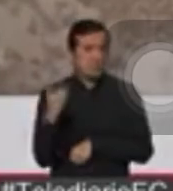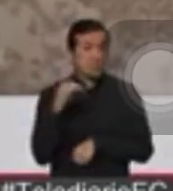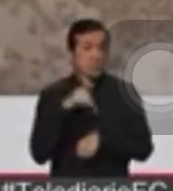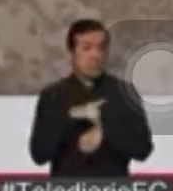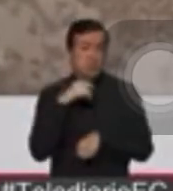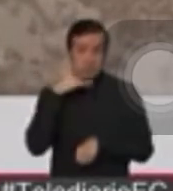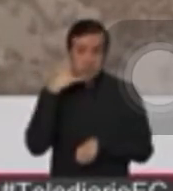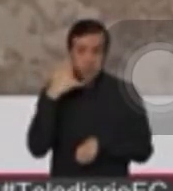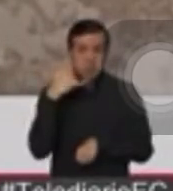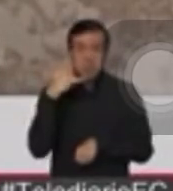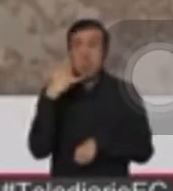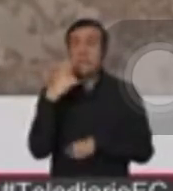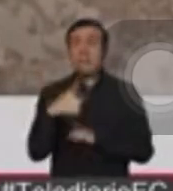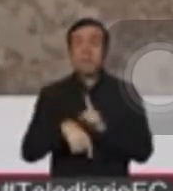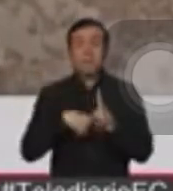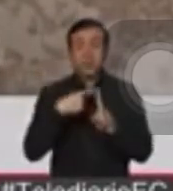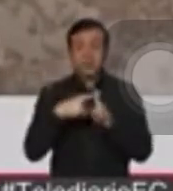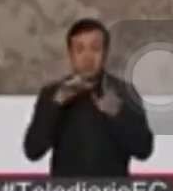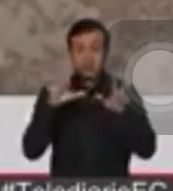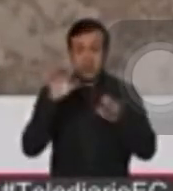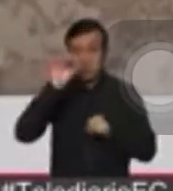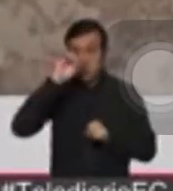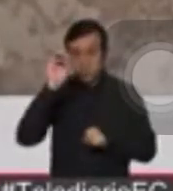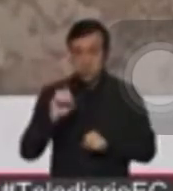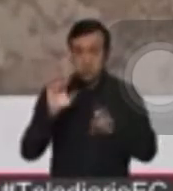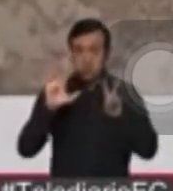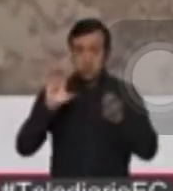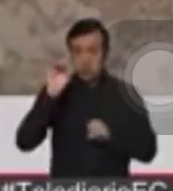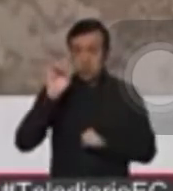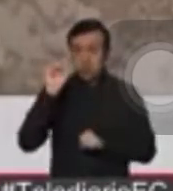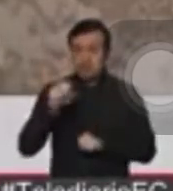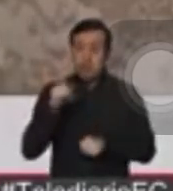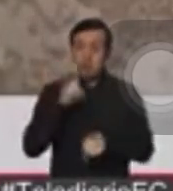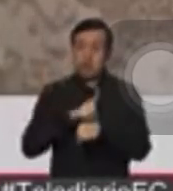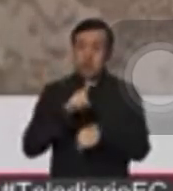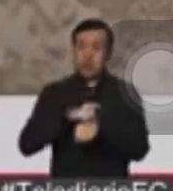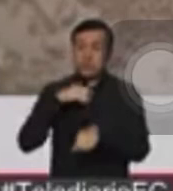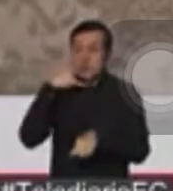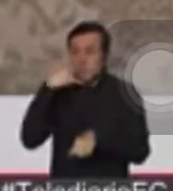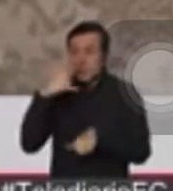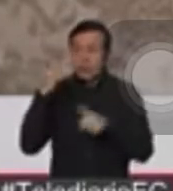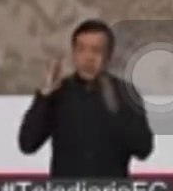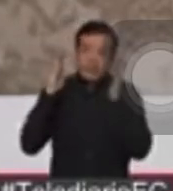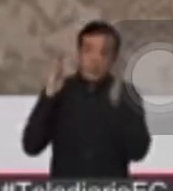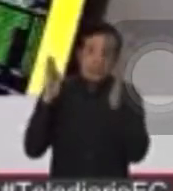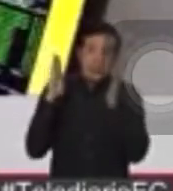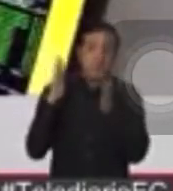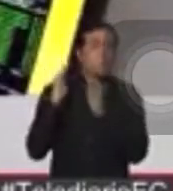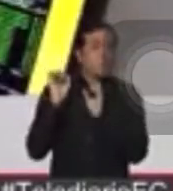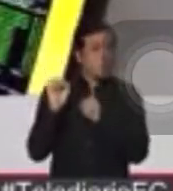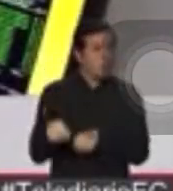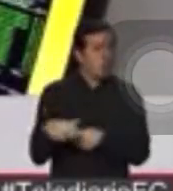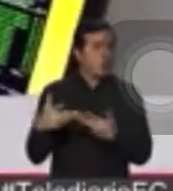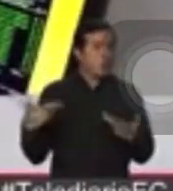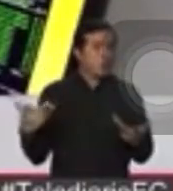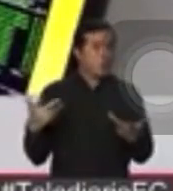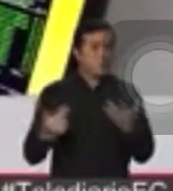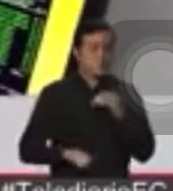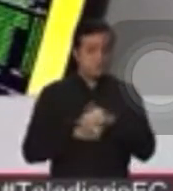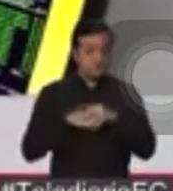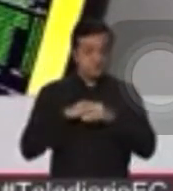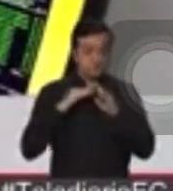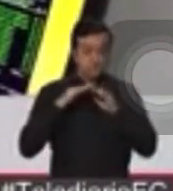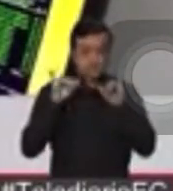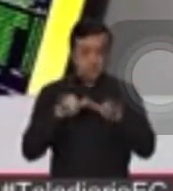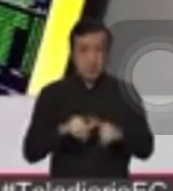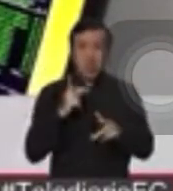podría resolver a su vez de ese 80% al 60% dentro de una atención de telemédico. Debido al aislamiento y para evitar la